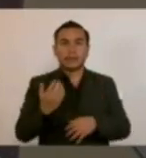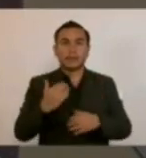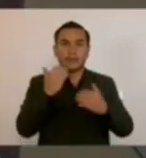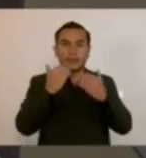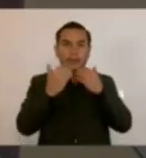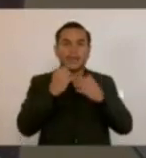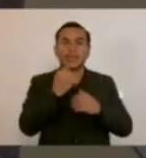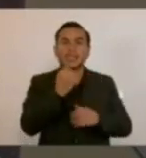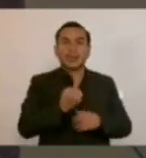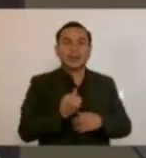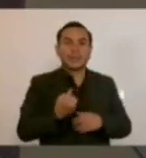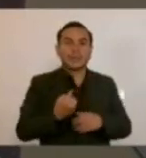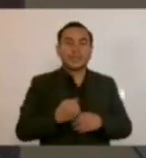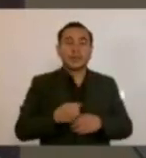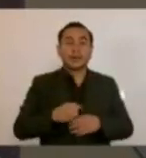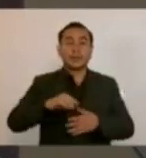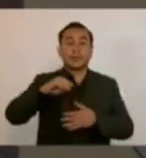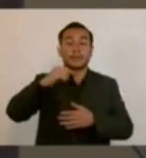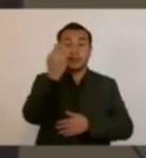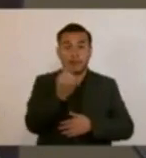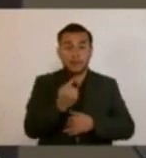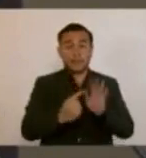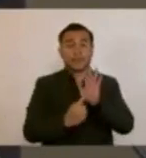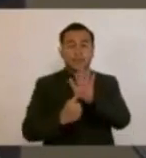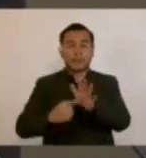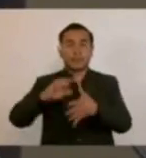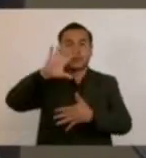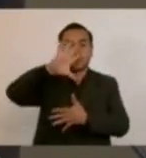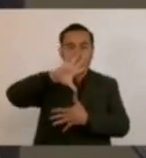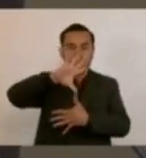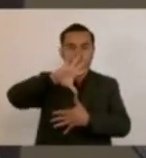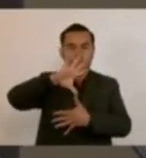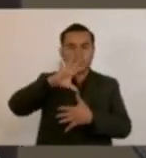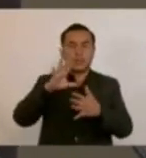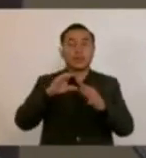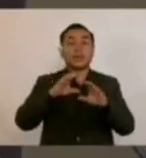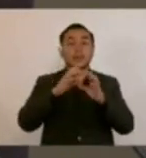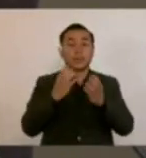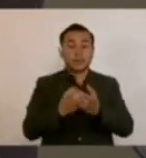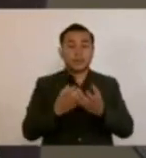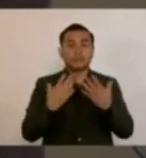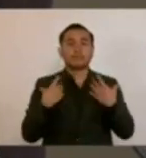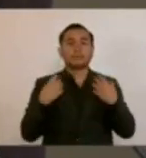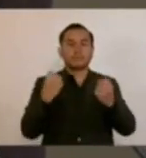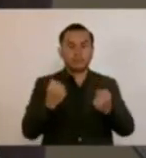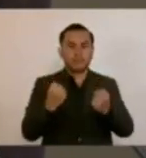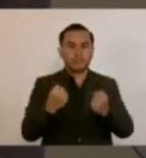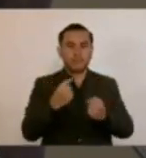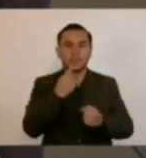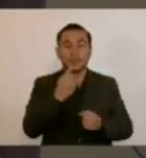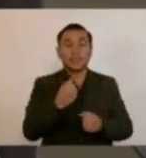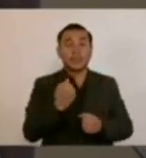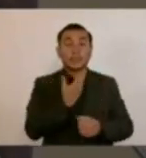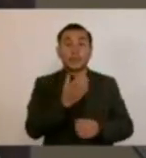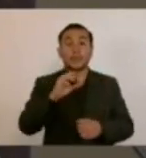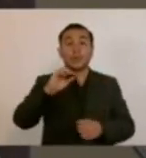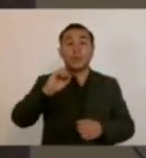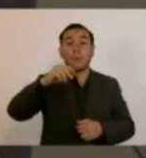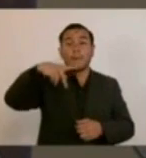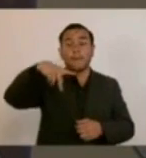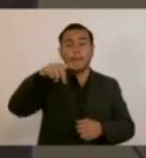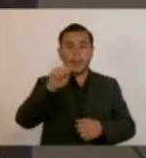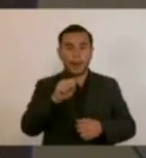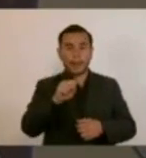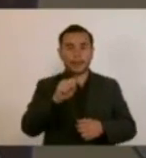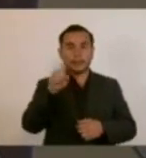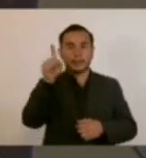nuestro representante de la Organización Panamericana de la Salud y la Organización Mundial de la Salud, quien es la agencia rectora mundial en el